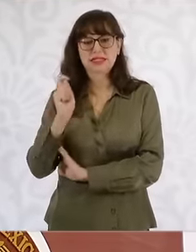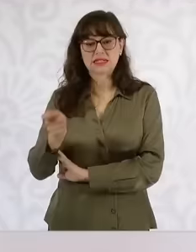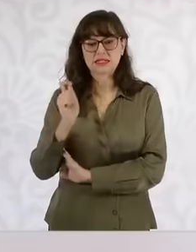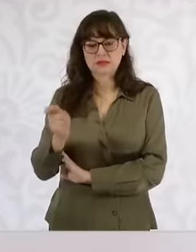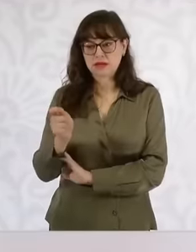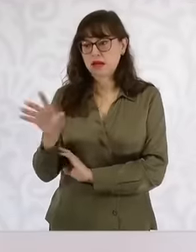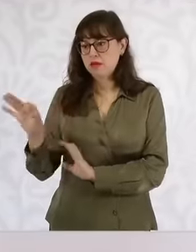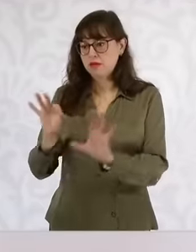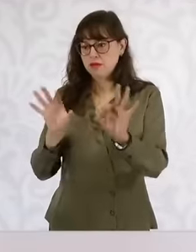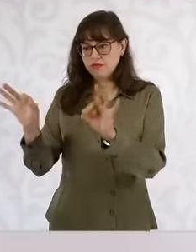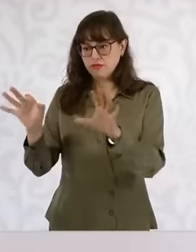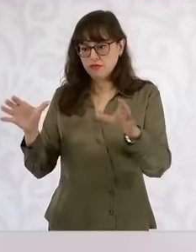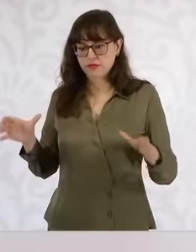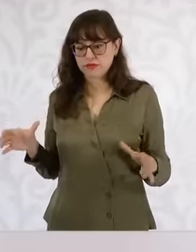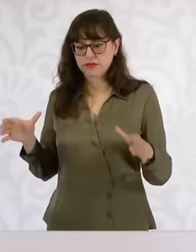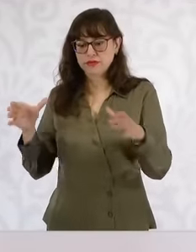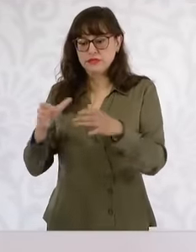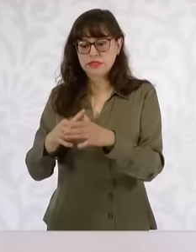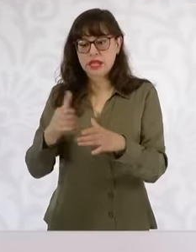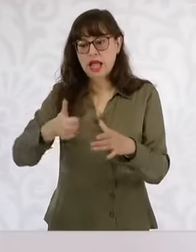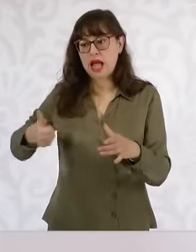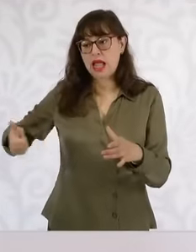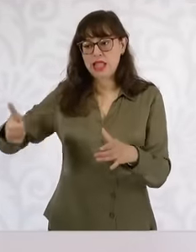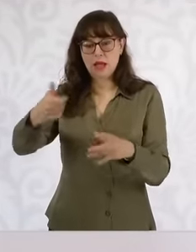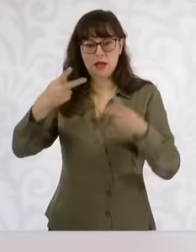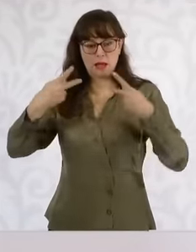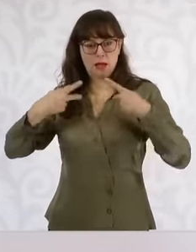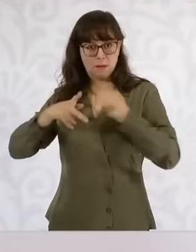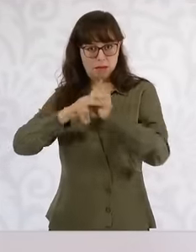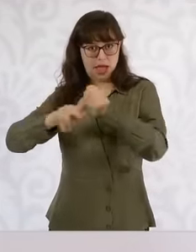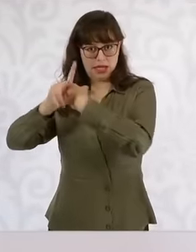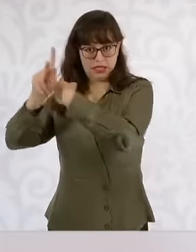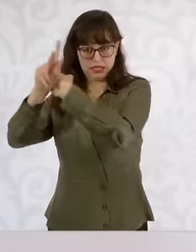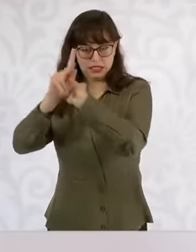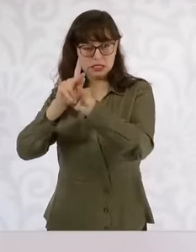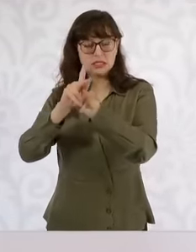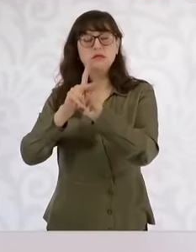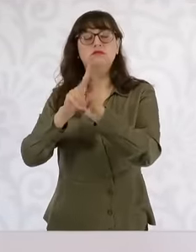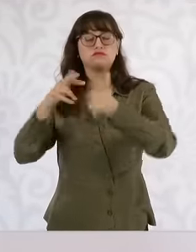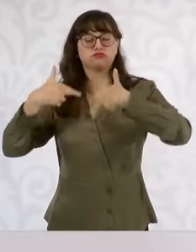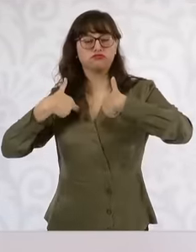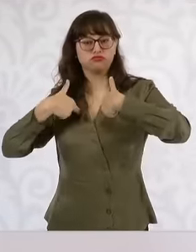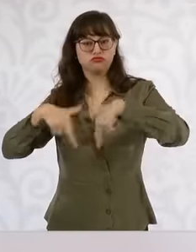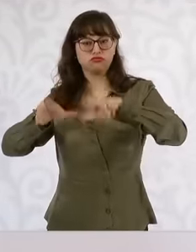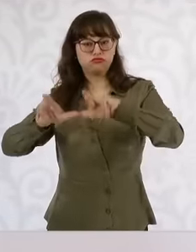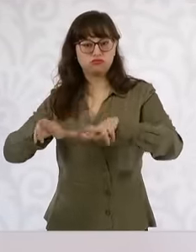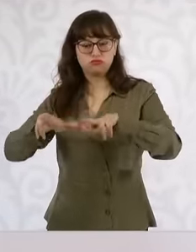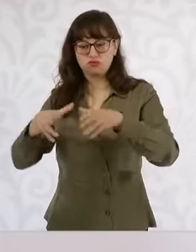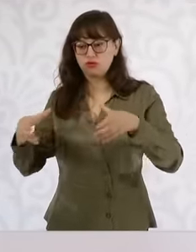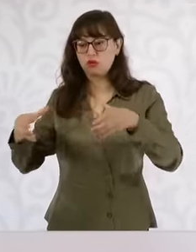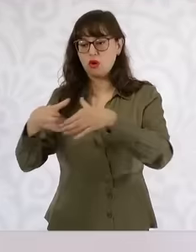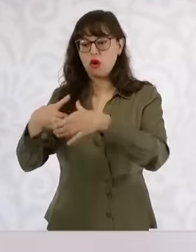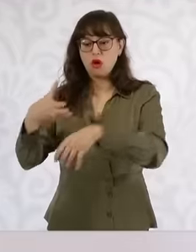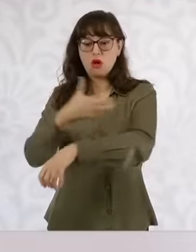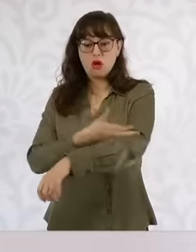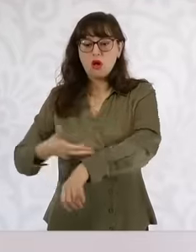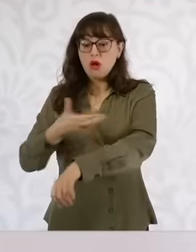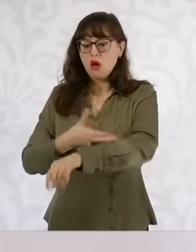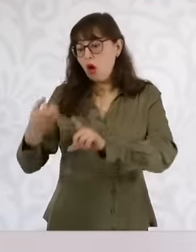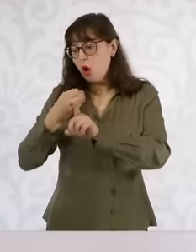coordinan, hay un Sherpa por cada país y estos coordinan el trabajo general del